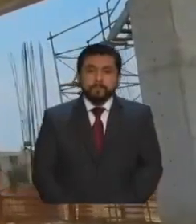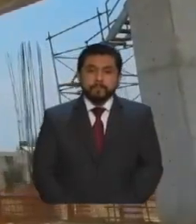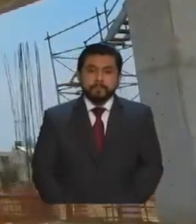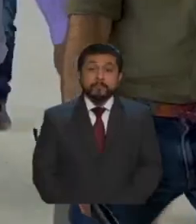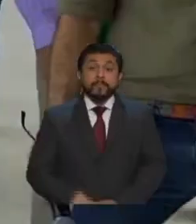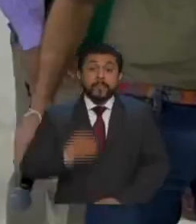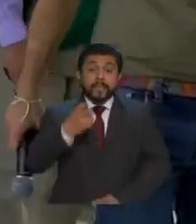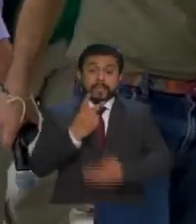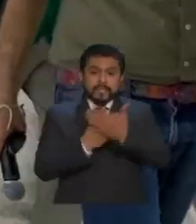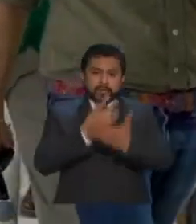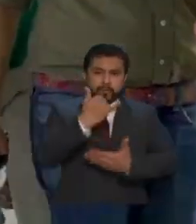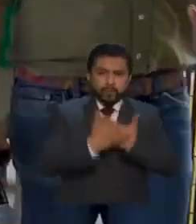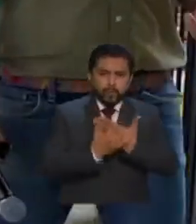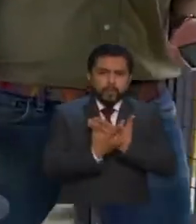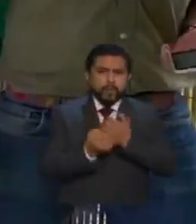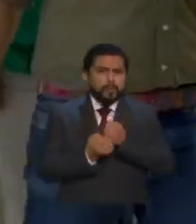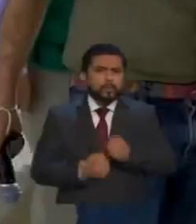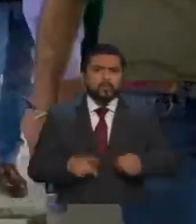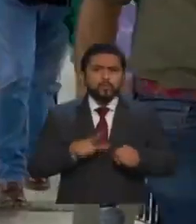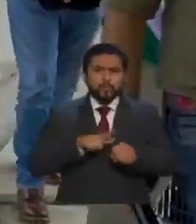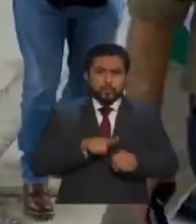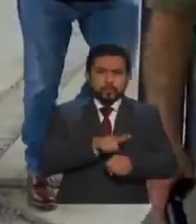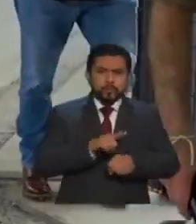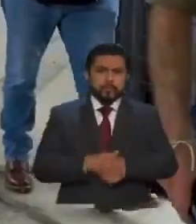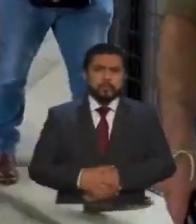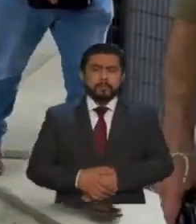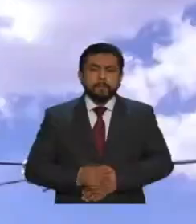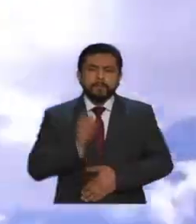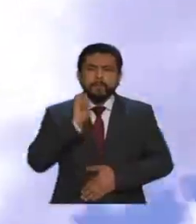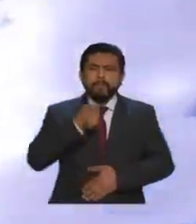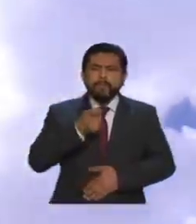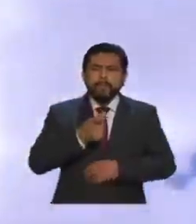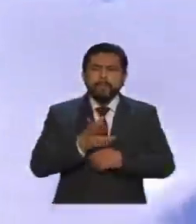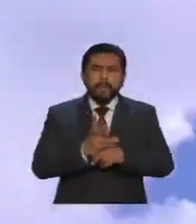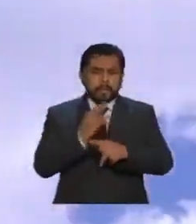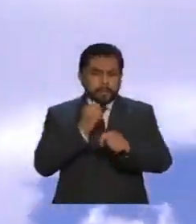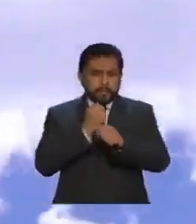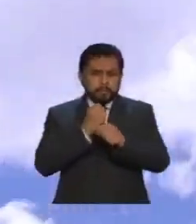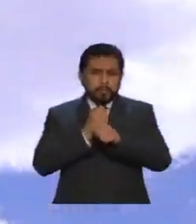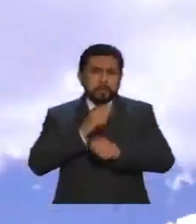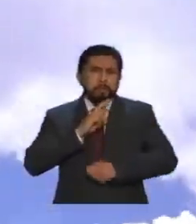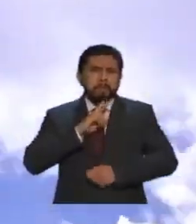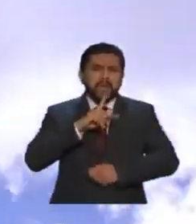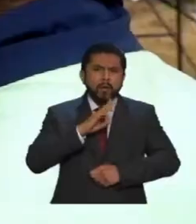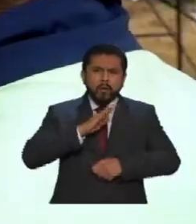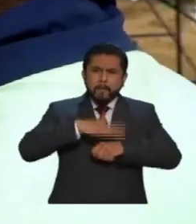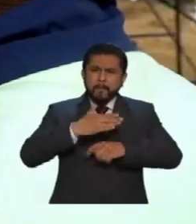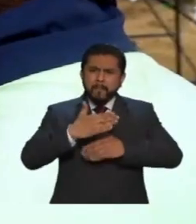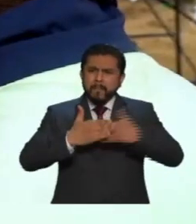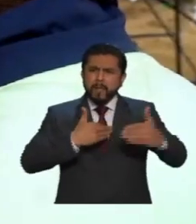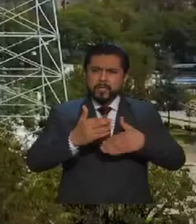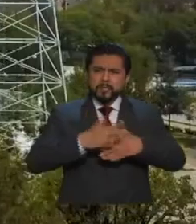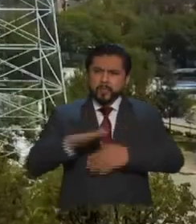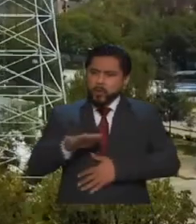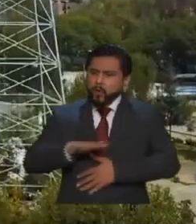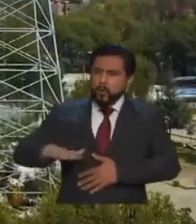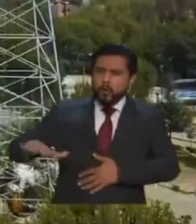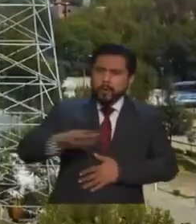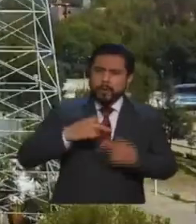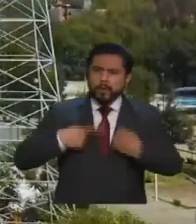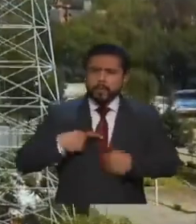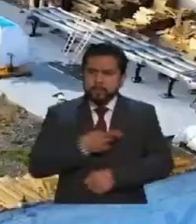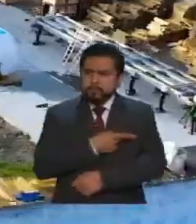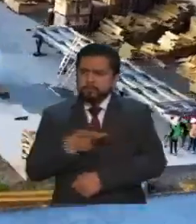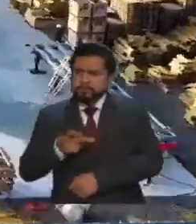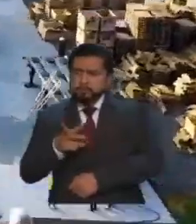Es un proyecto social, es un proyecto en donde el mejor transporte, el más moderno, va para las zonas más necesitadas de la Ciudad de